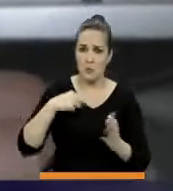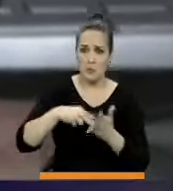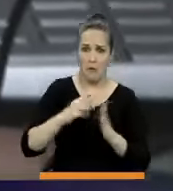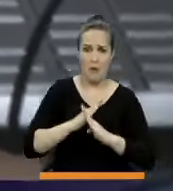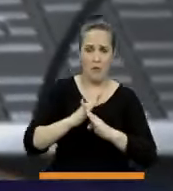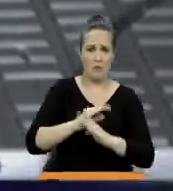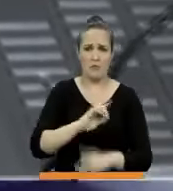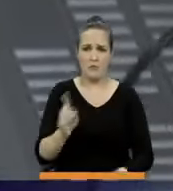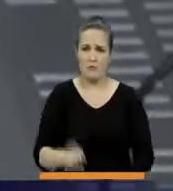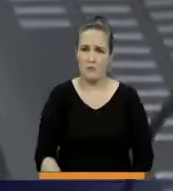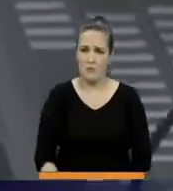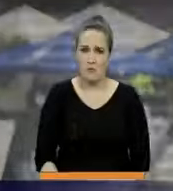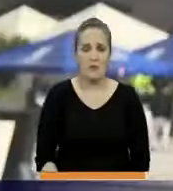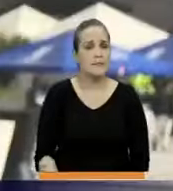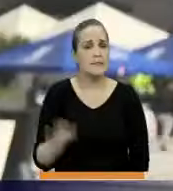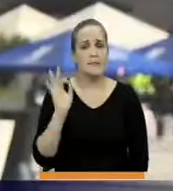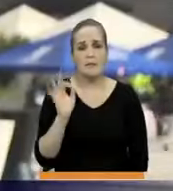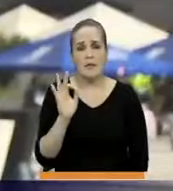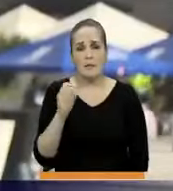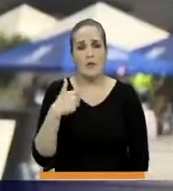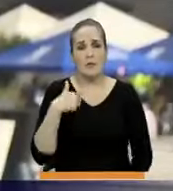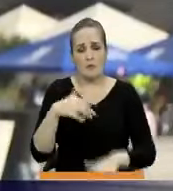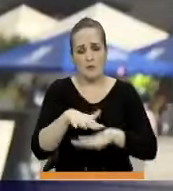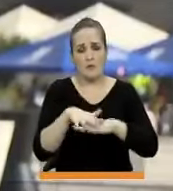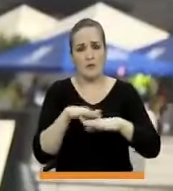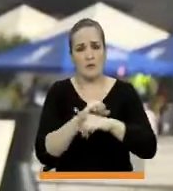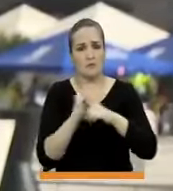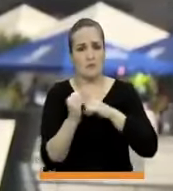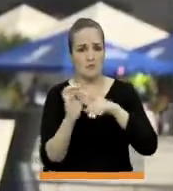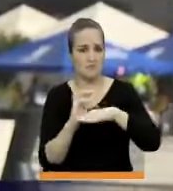navegación. Normalmente siempre busco las redes sociales,